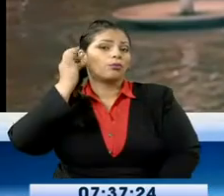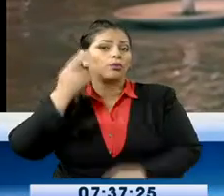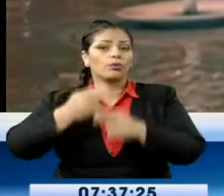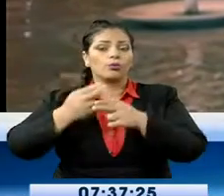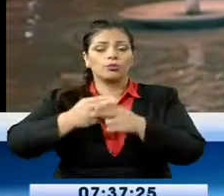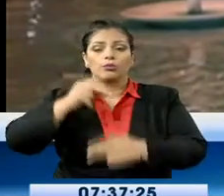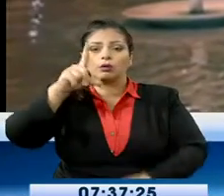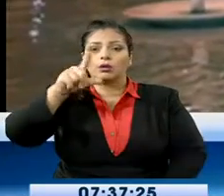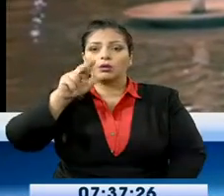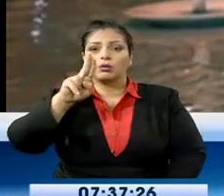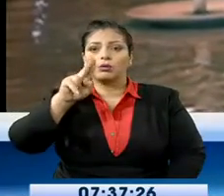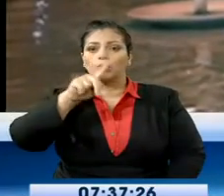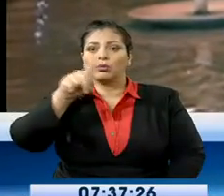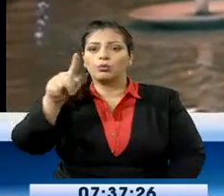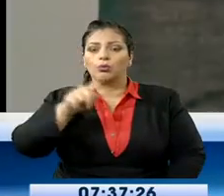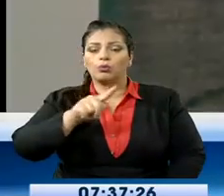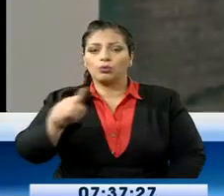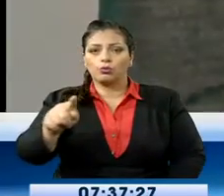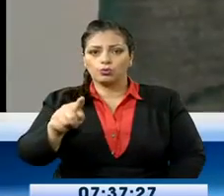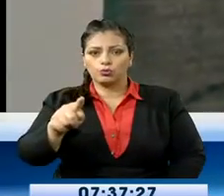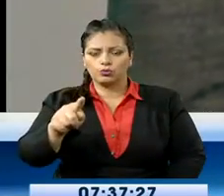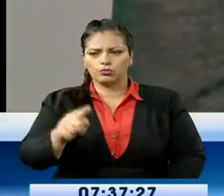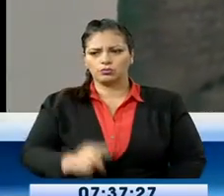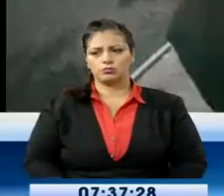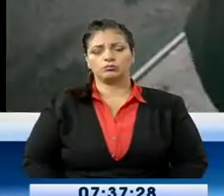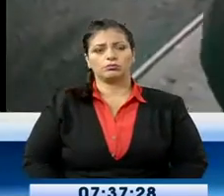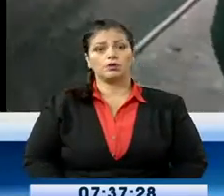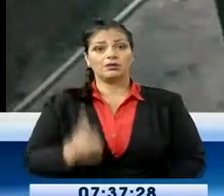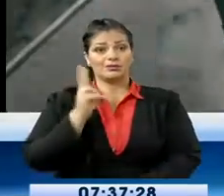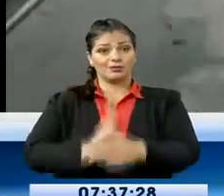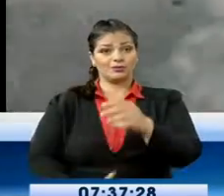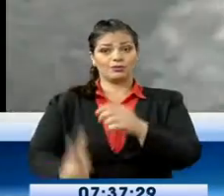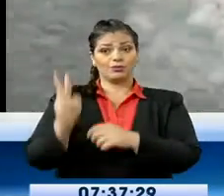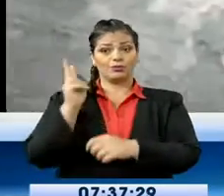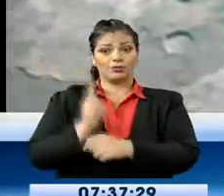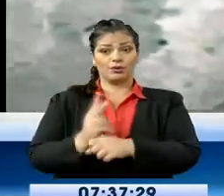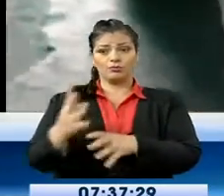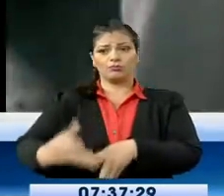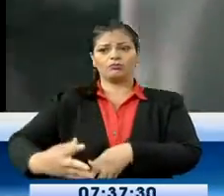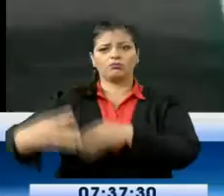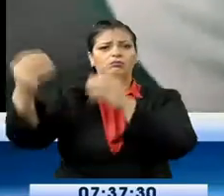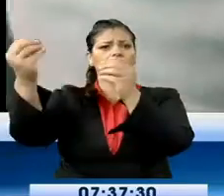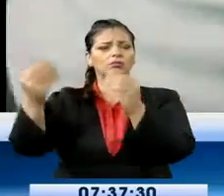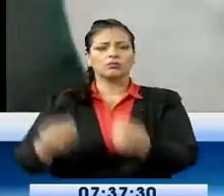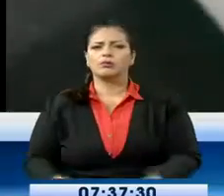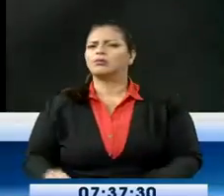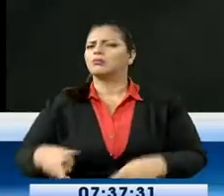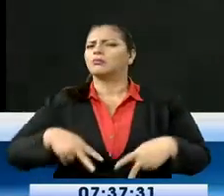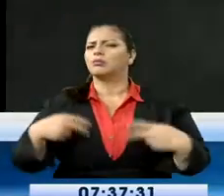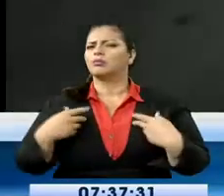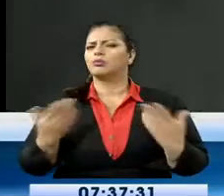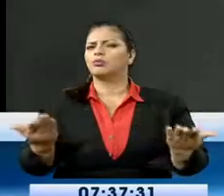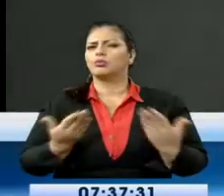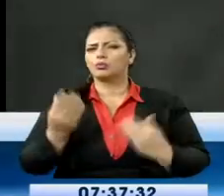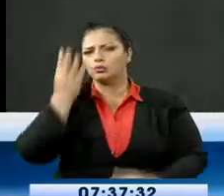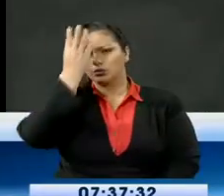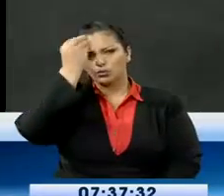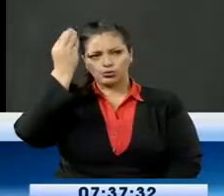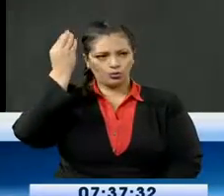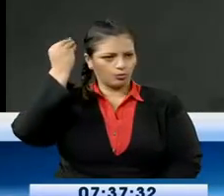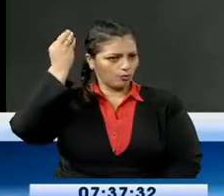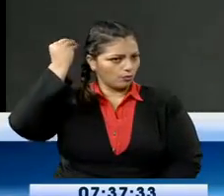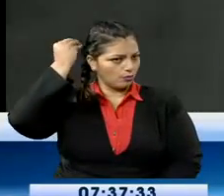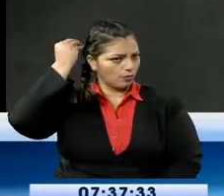Armas Orozco. Ella desde hace 2 años salió de su casa, ubicada al nororiente de Riobamba, a preguntar si había gas en